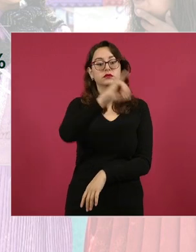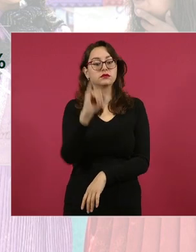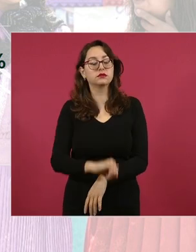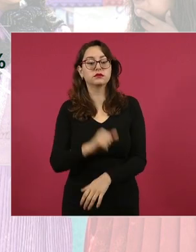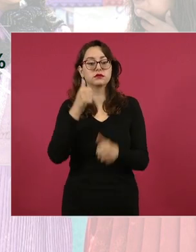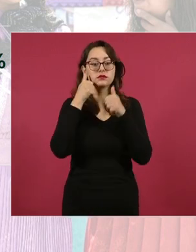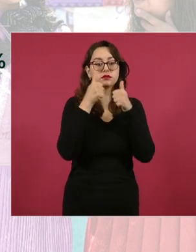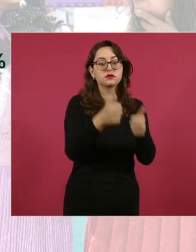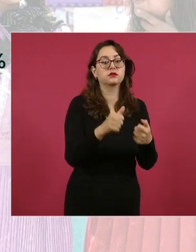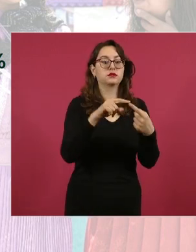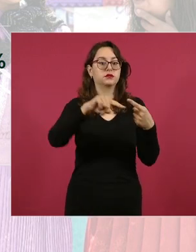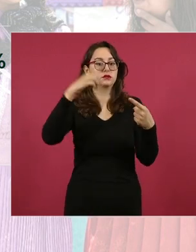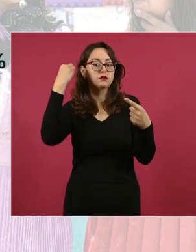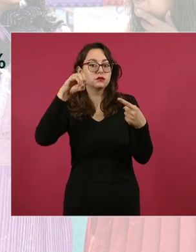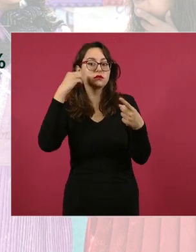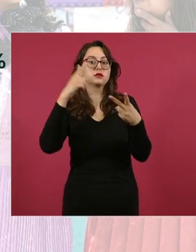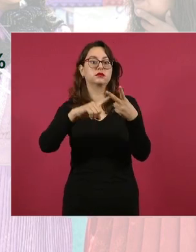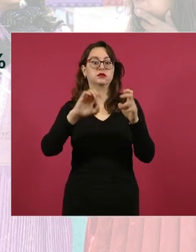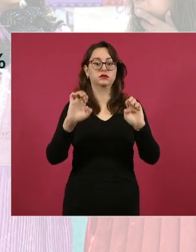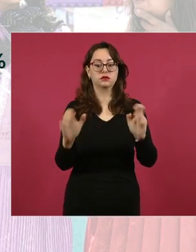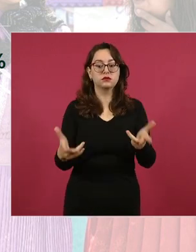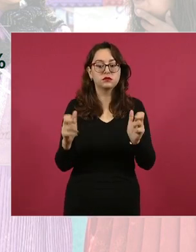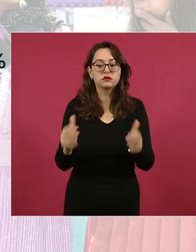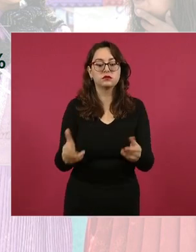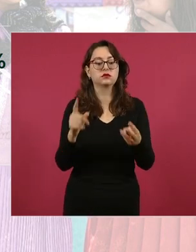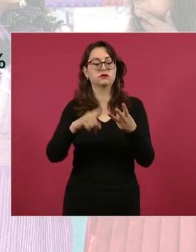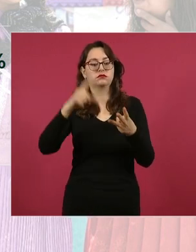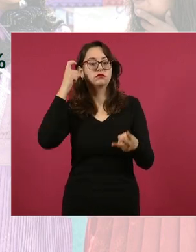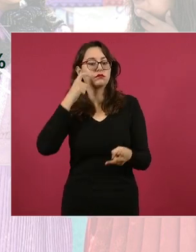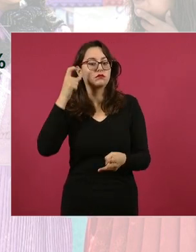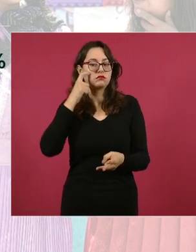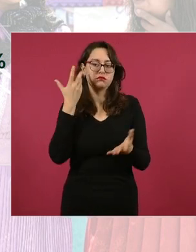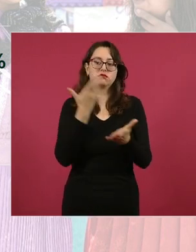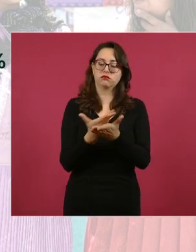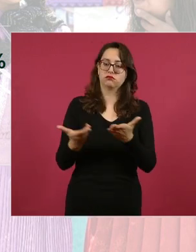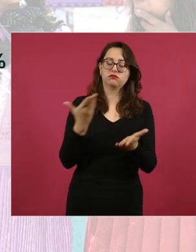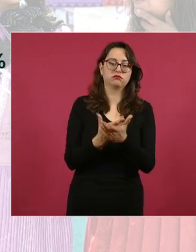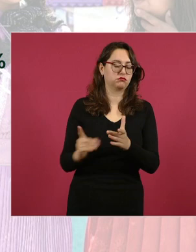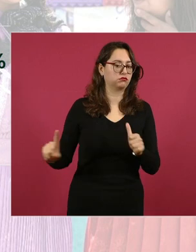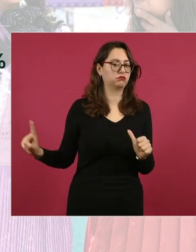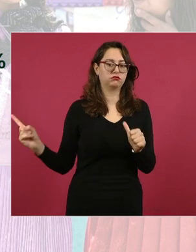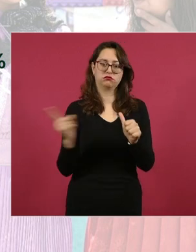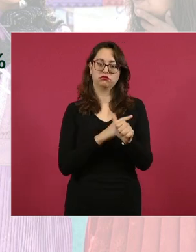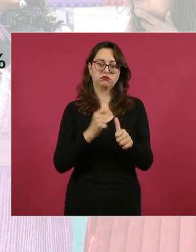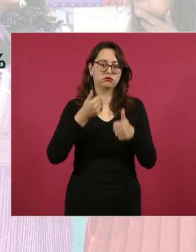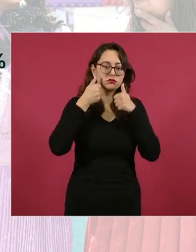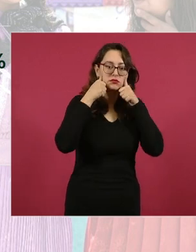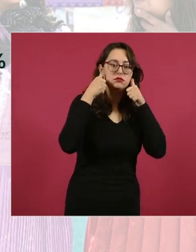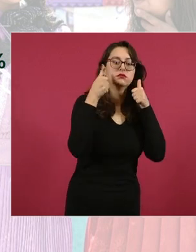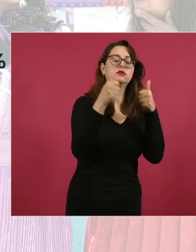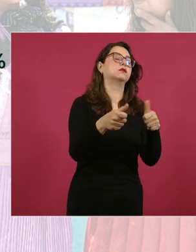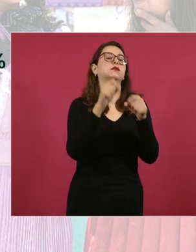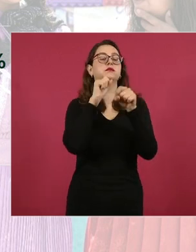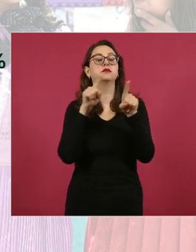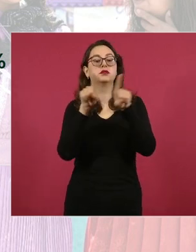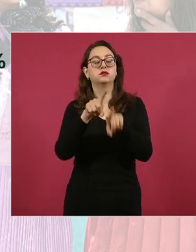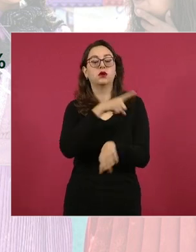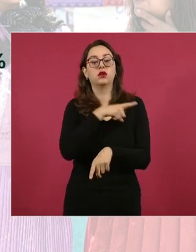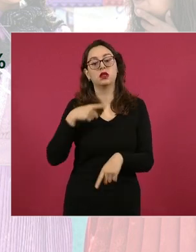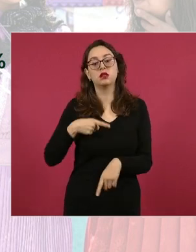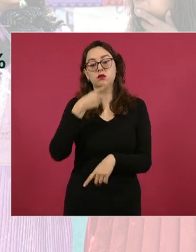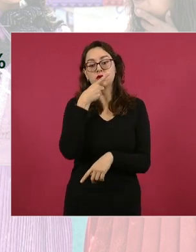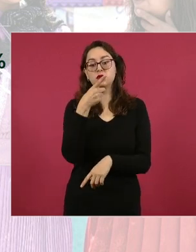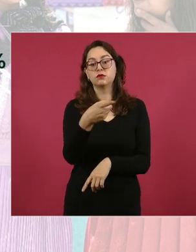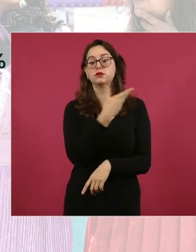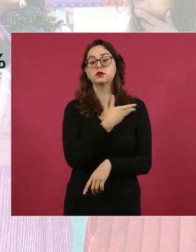Oaxaca, Chiapas y Guerrero. Es importante mencionar también que, por instrucciones del señor